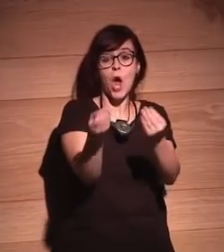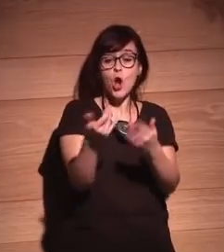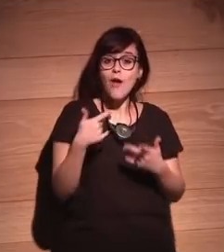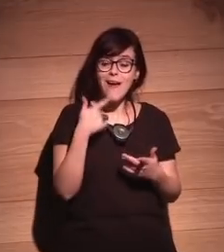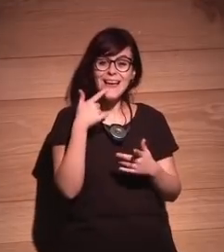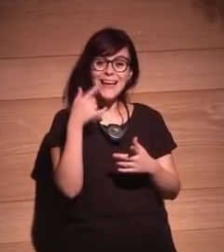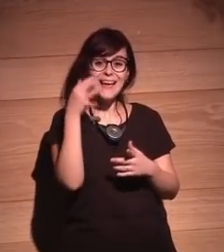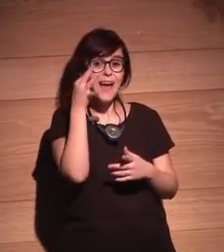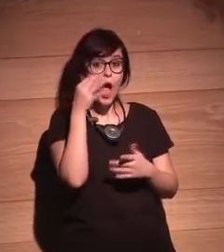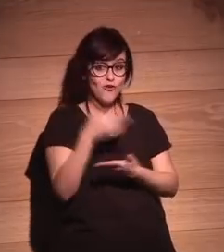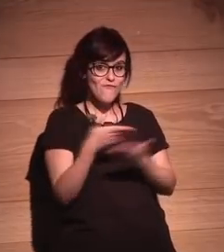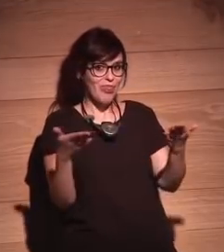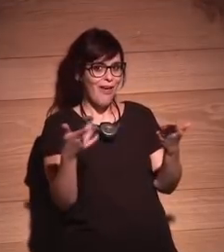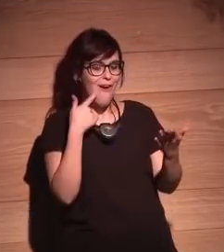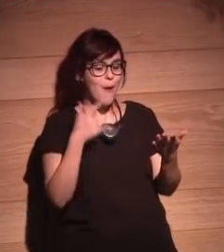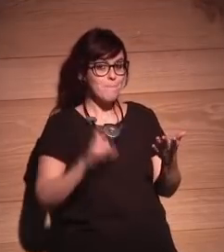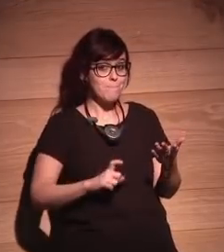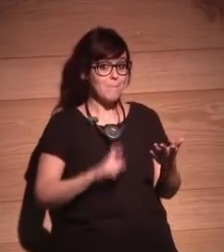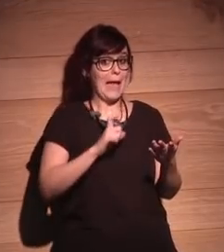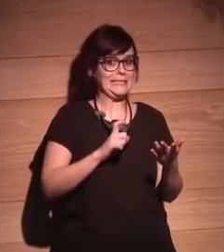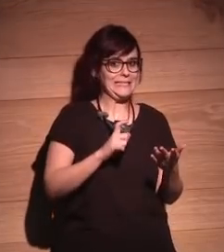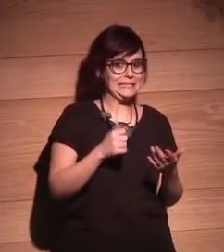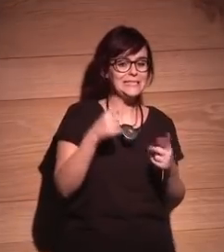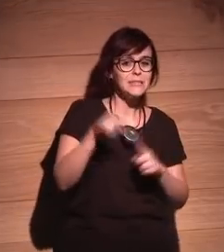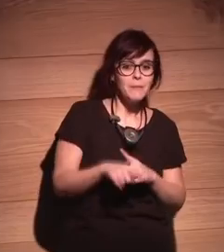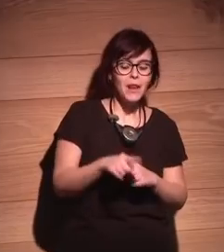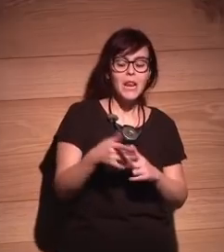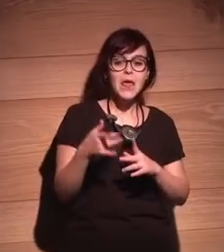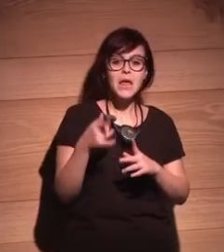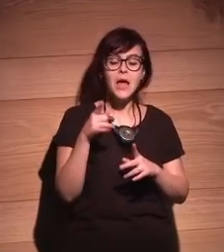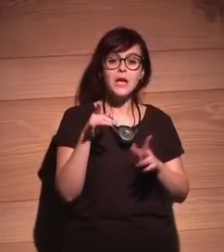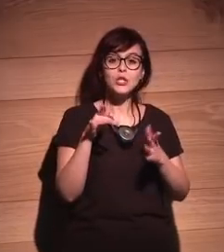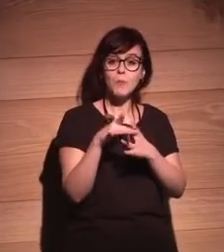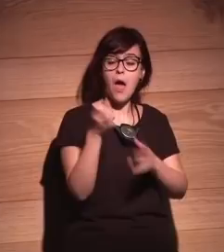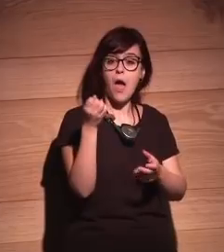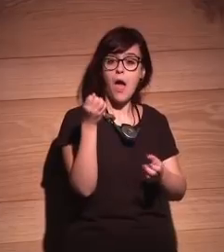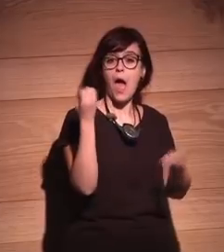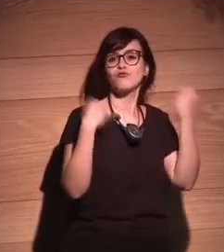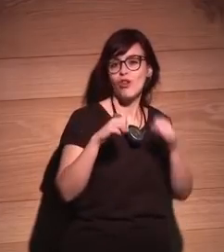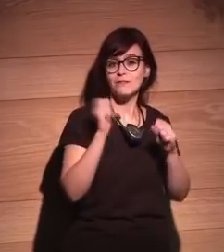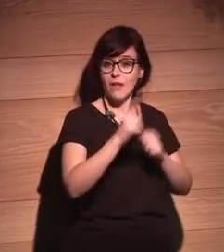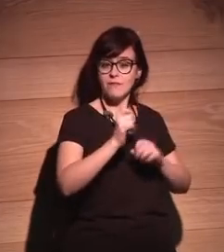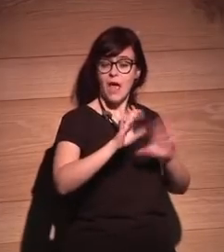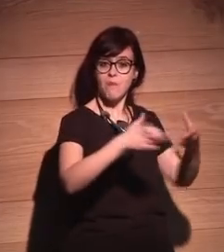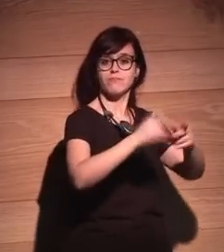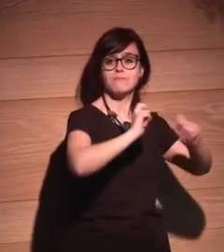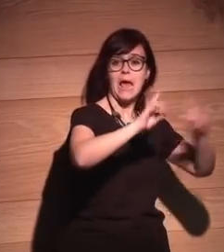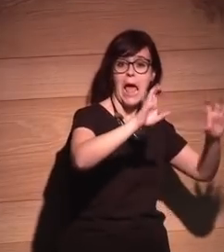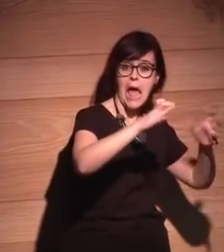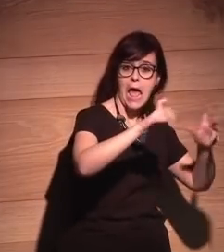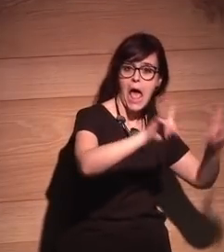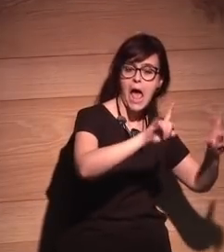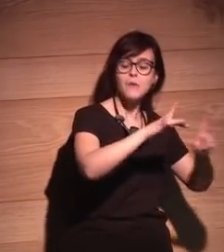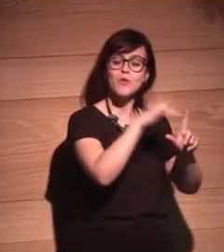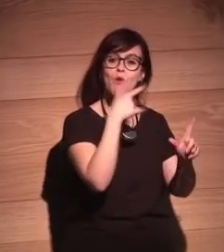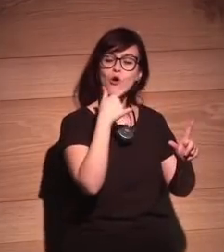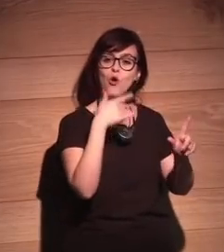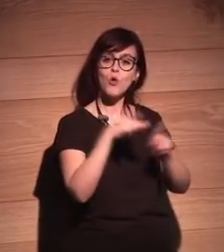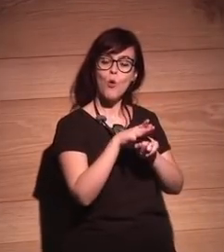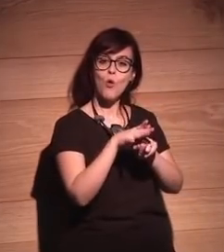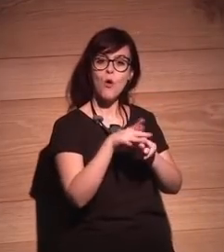credibilidad, mejorar su confianza, pero sorprendentemente desplazando a los actores convencionales, haciéndolo con ellos, porque lo hacen